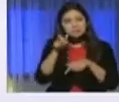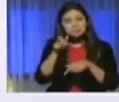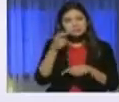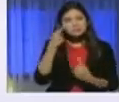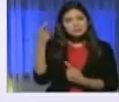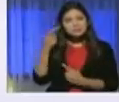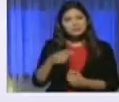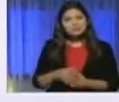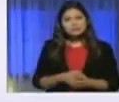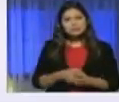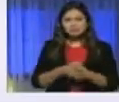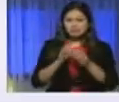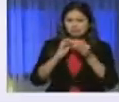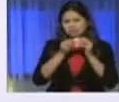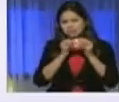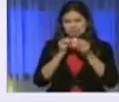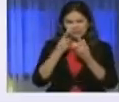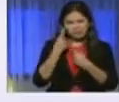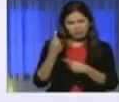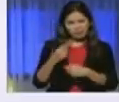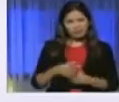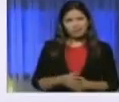Está arrugadito, ¿vale?